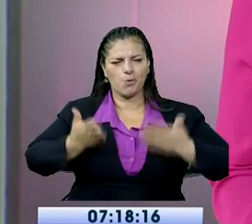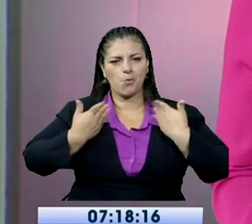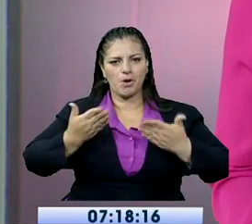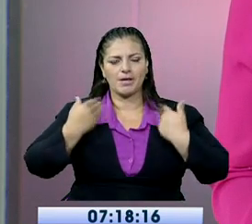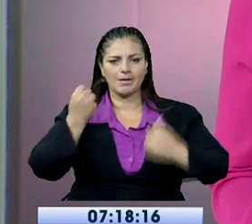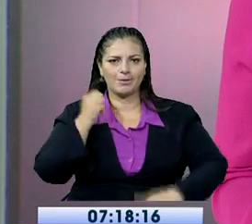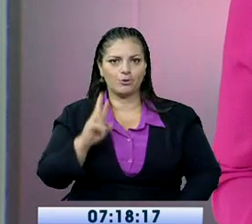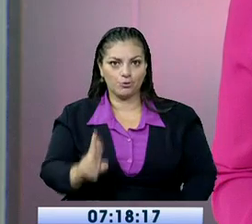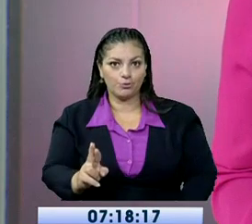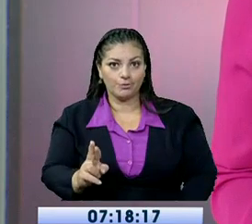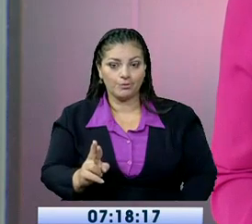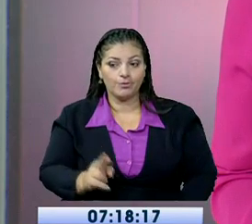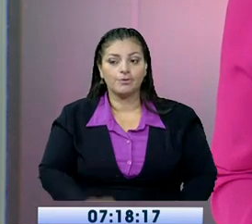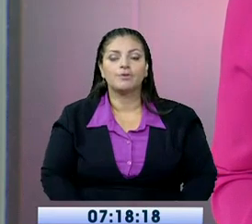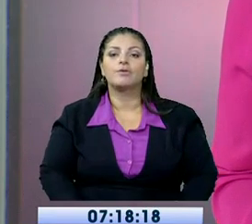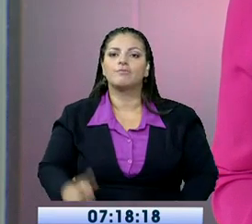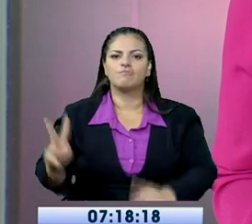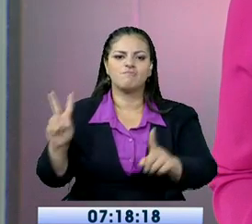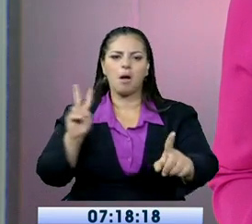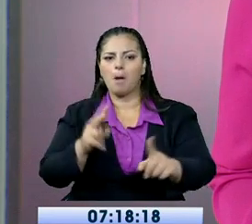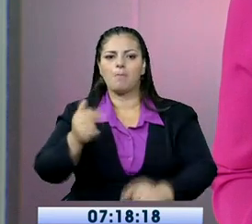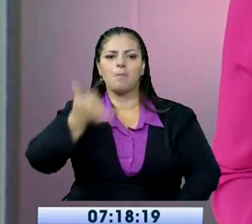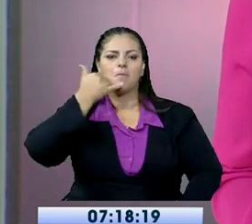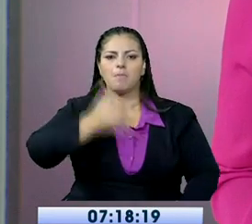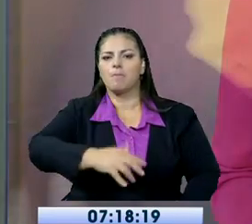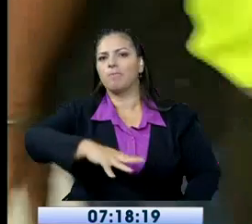teléfono móvil fue recuperado.